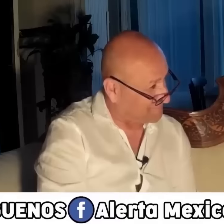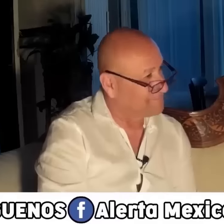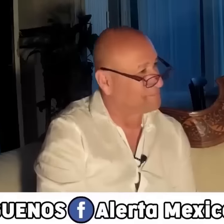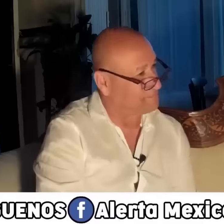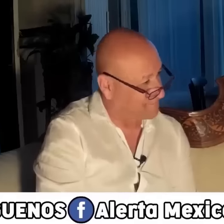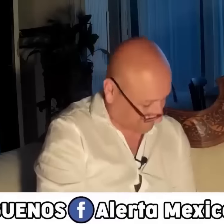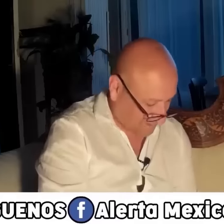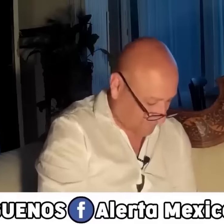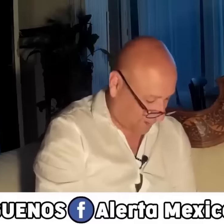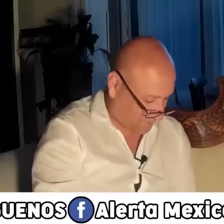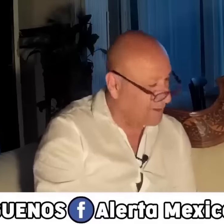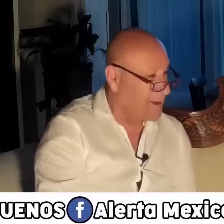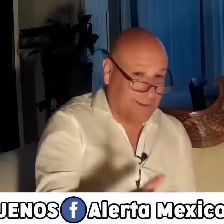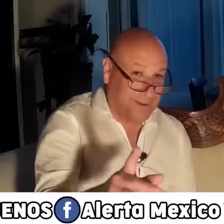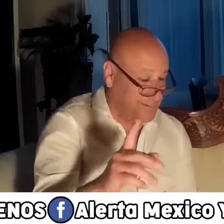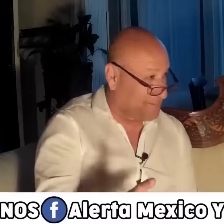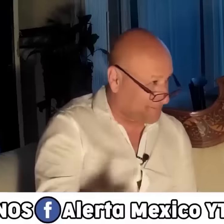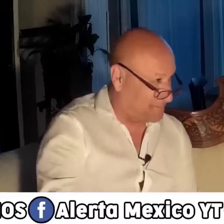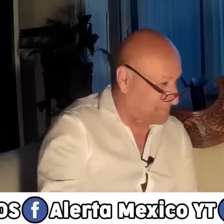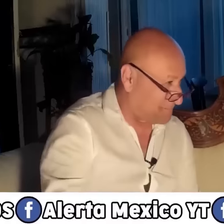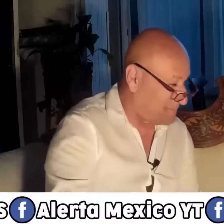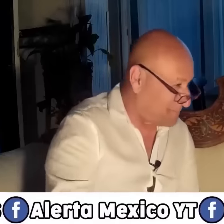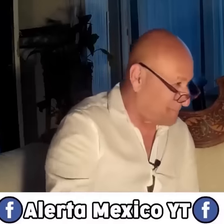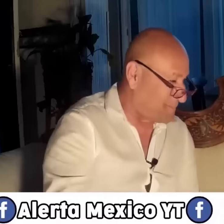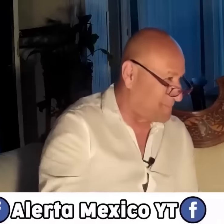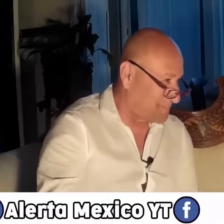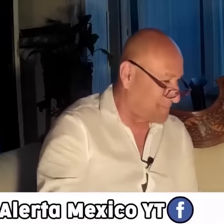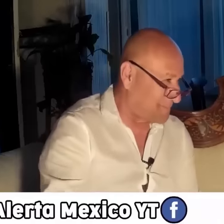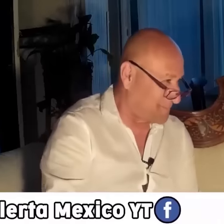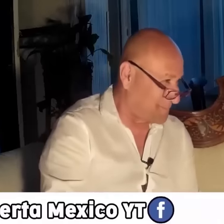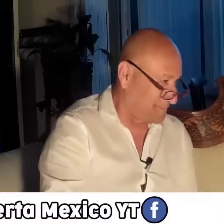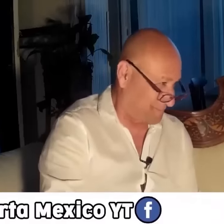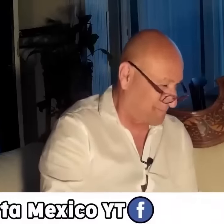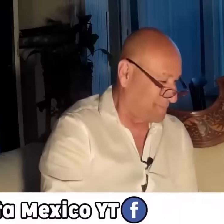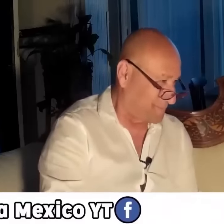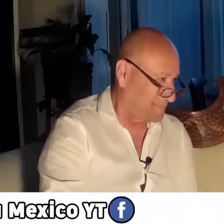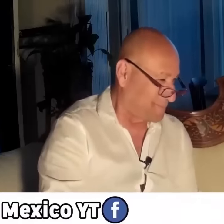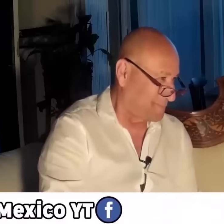ellos. Bueno, yo soy de una, yo pertenezco a agrupaciones